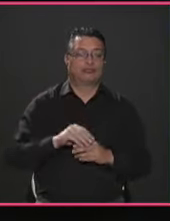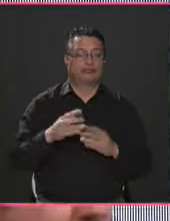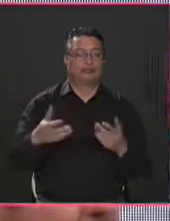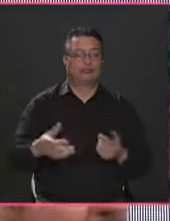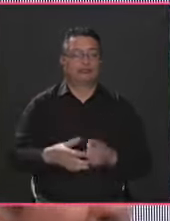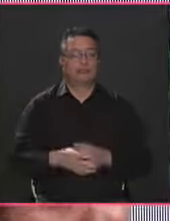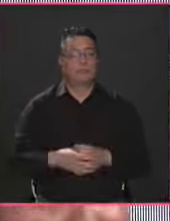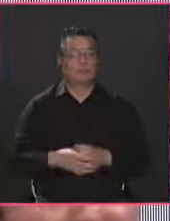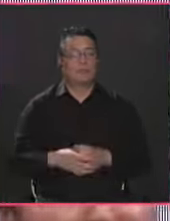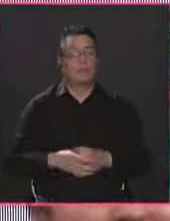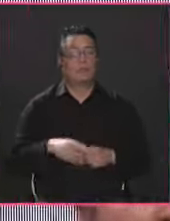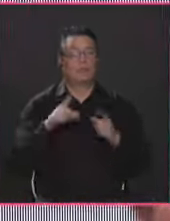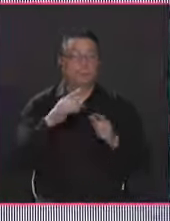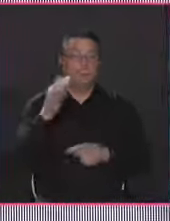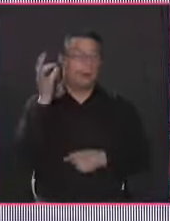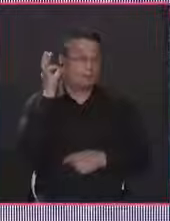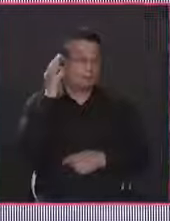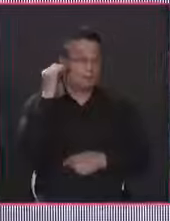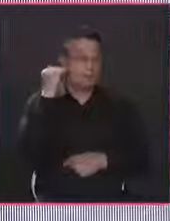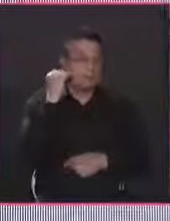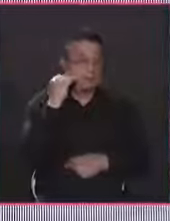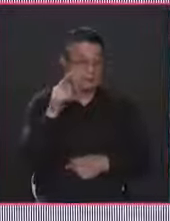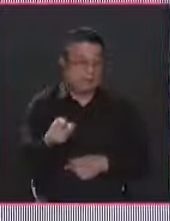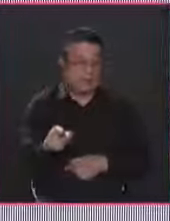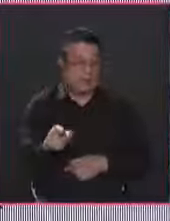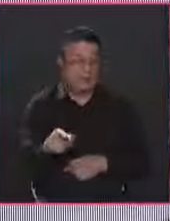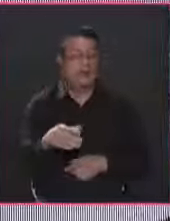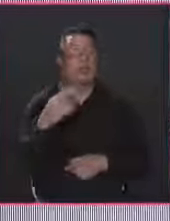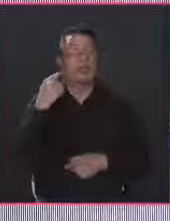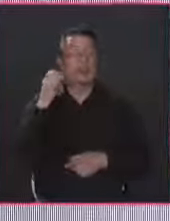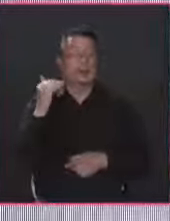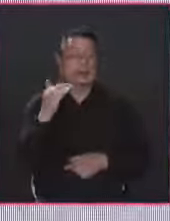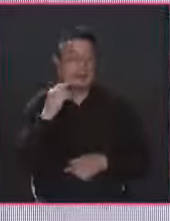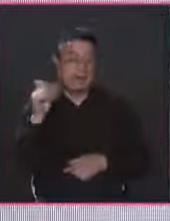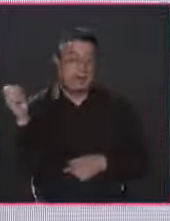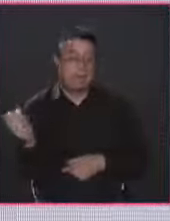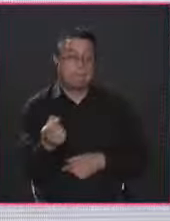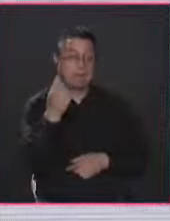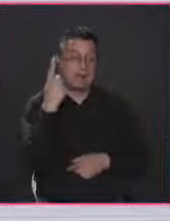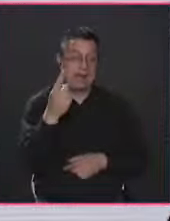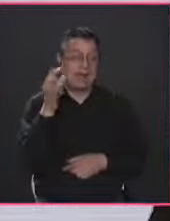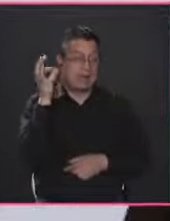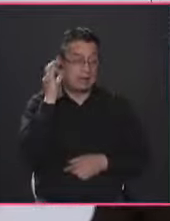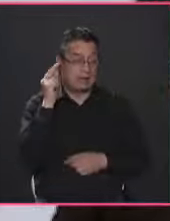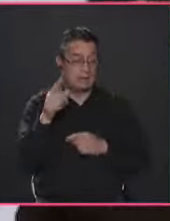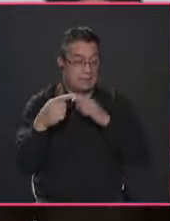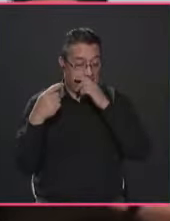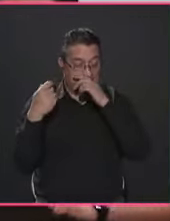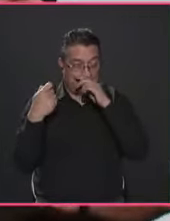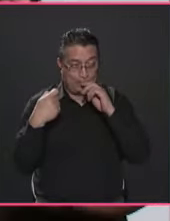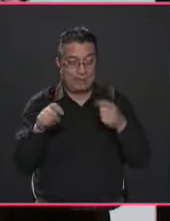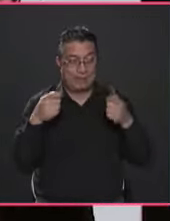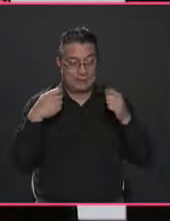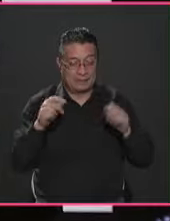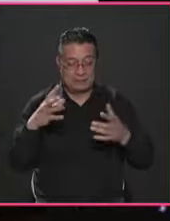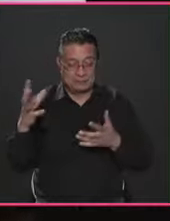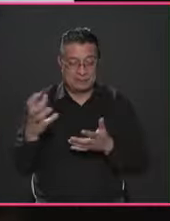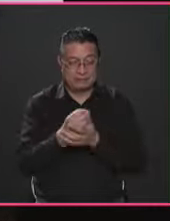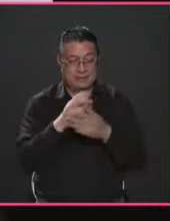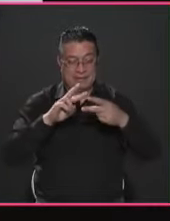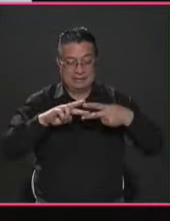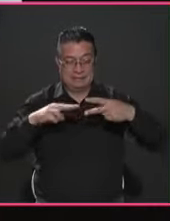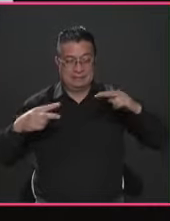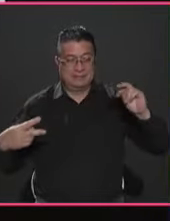europea es una niña esta niña la primera niña a la cual intentamos dilucidar su información